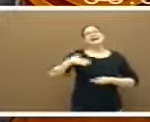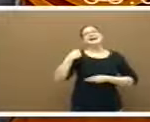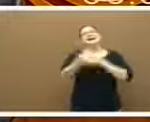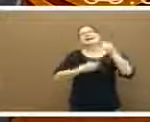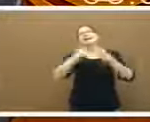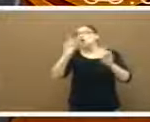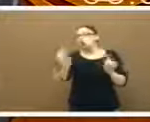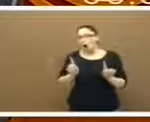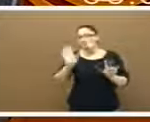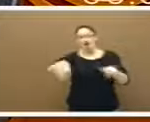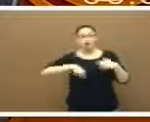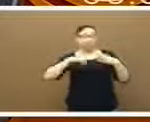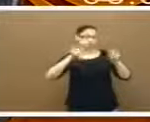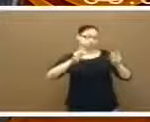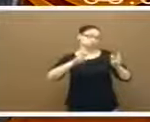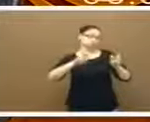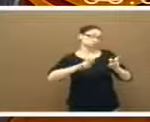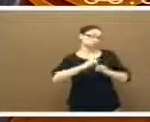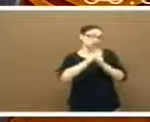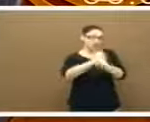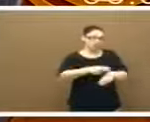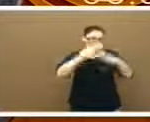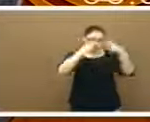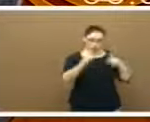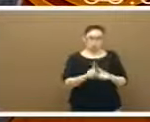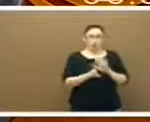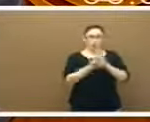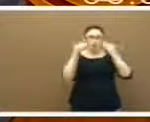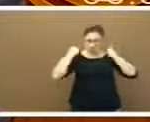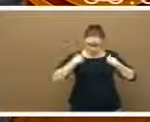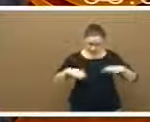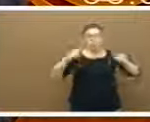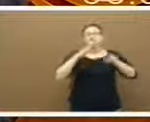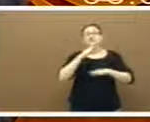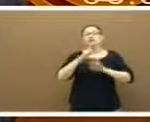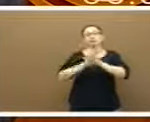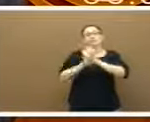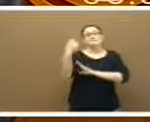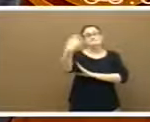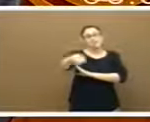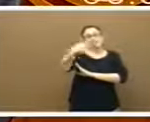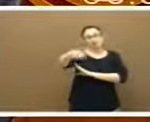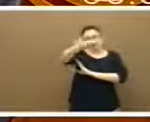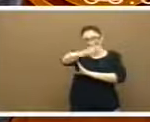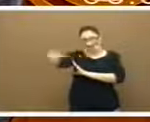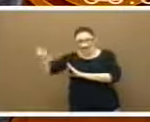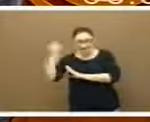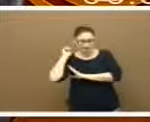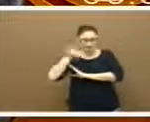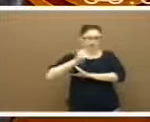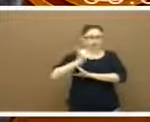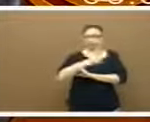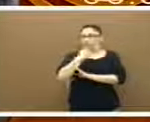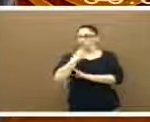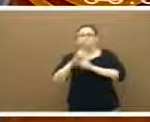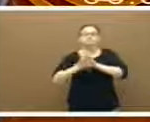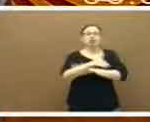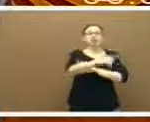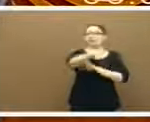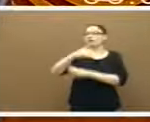descrédito de los empleados públicos, siguen creyendo que los pensionistas se puede jugar con ellos y por eso hay que hablar de los